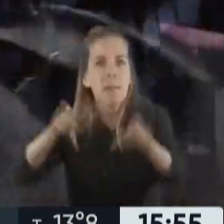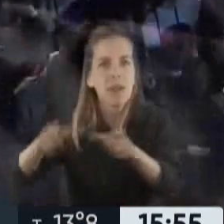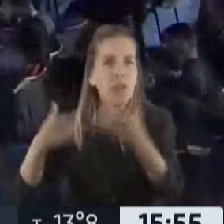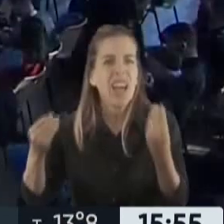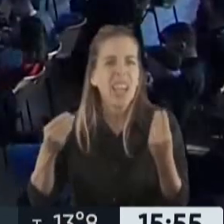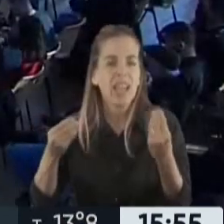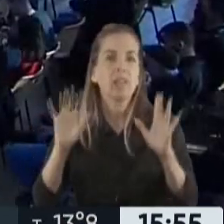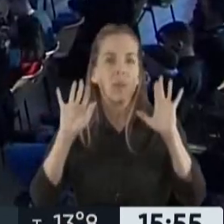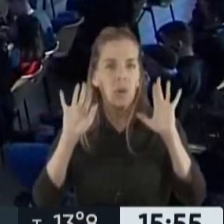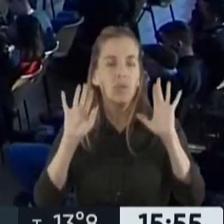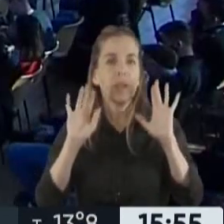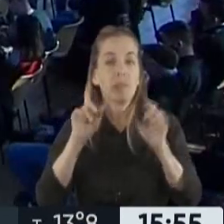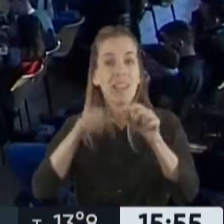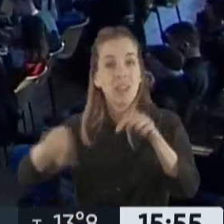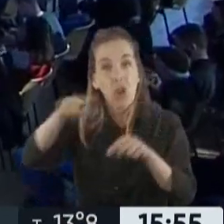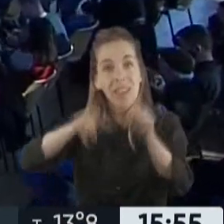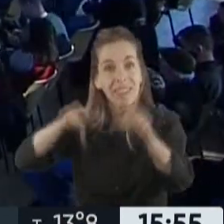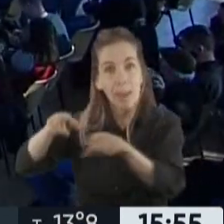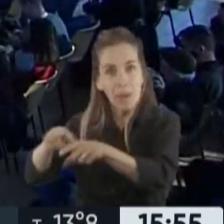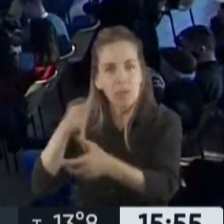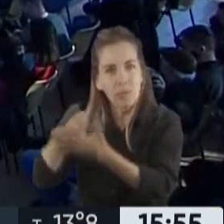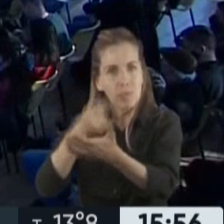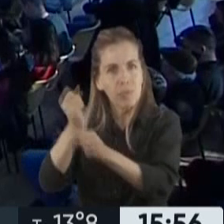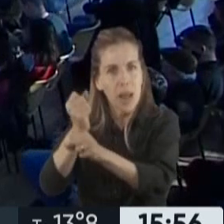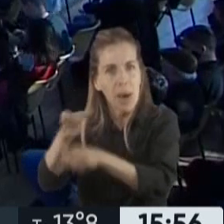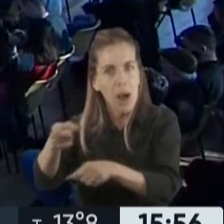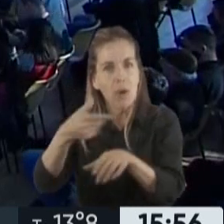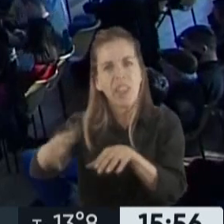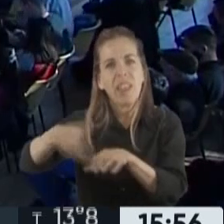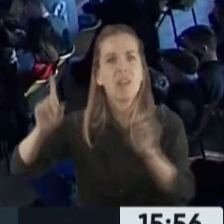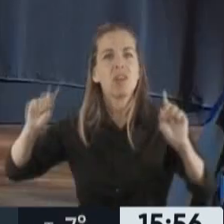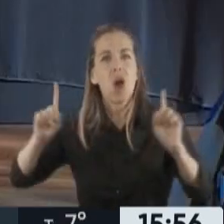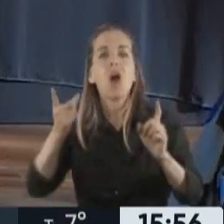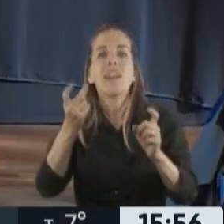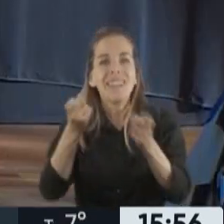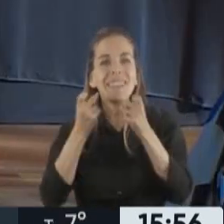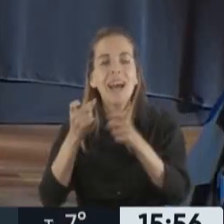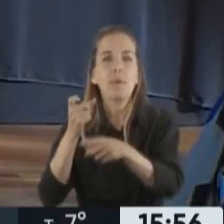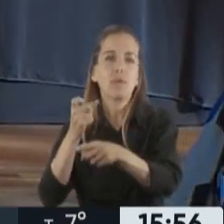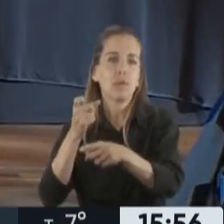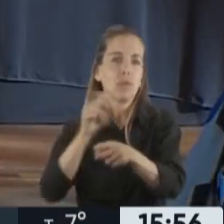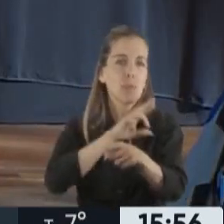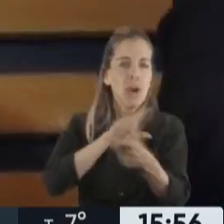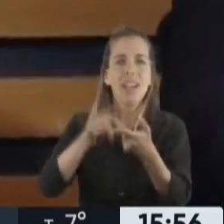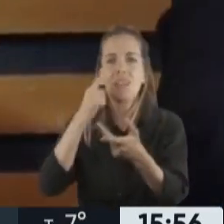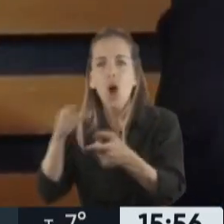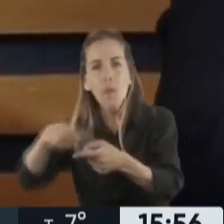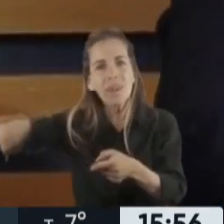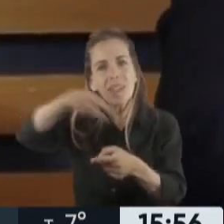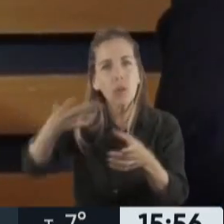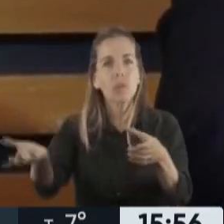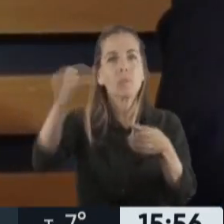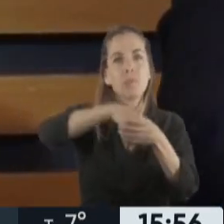no es dejarla al margen para que sobreviva, necesitamos meterlas en la sociedad, a esas mujeres y a esos hombres, para